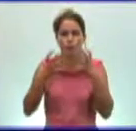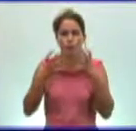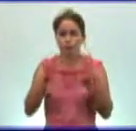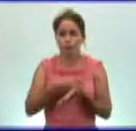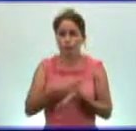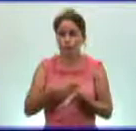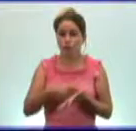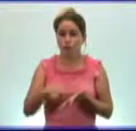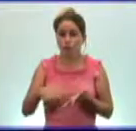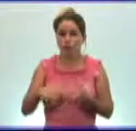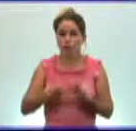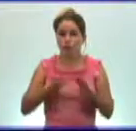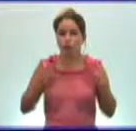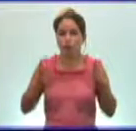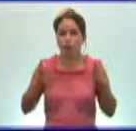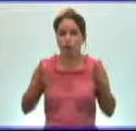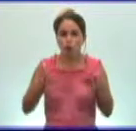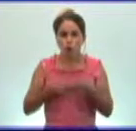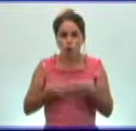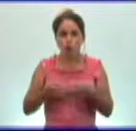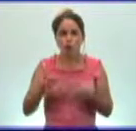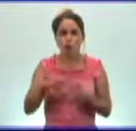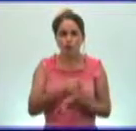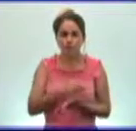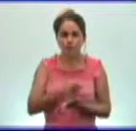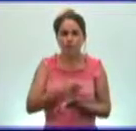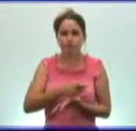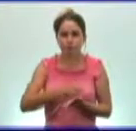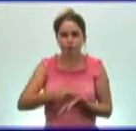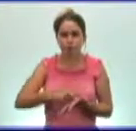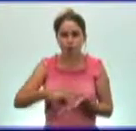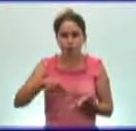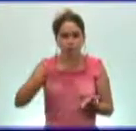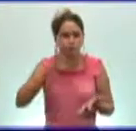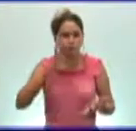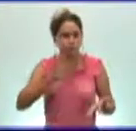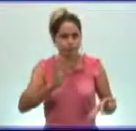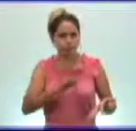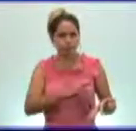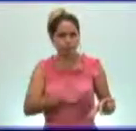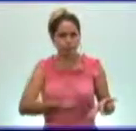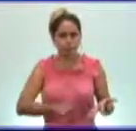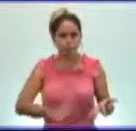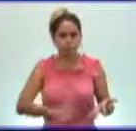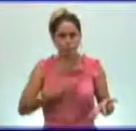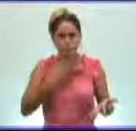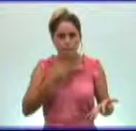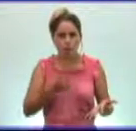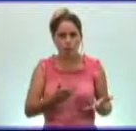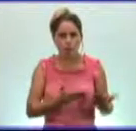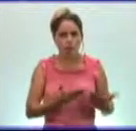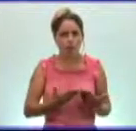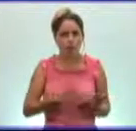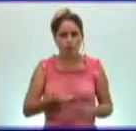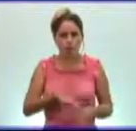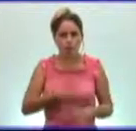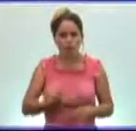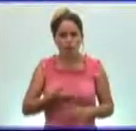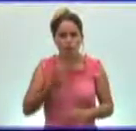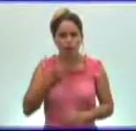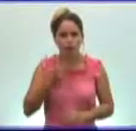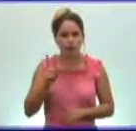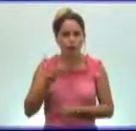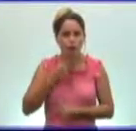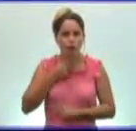copien todos en su cuaderno de trabajo lo que vamos a analizar y así de esta manera les puede servir para su estudio. Veamos un